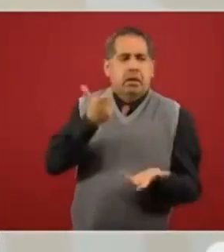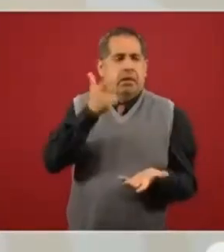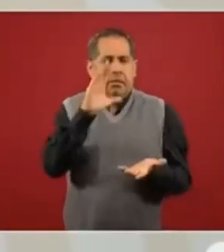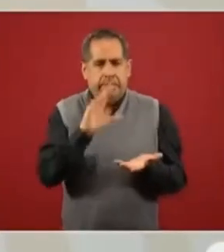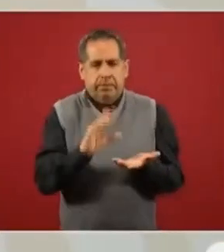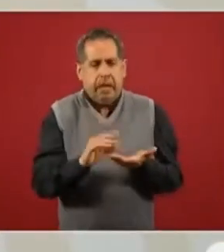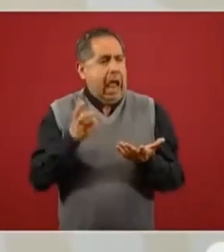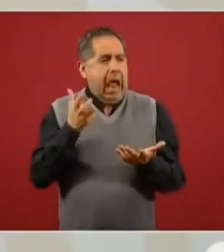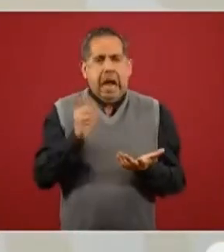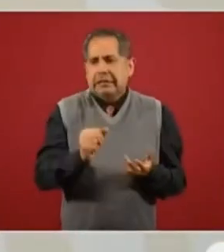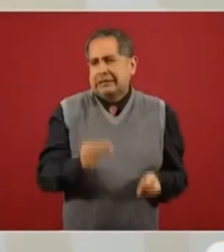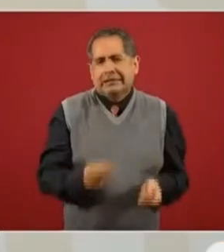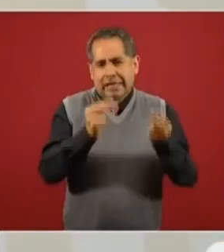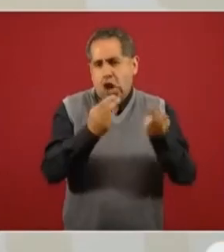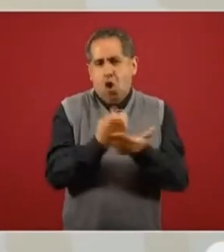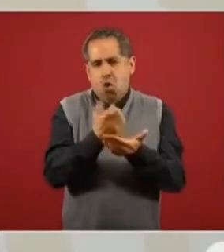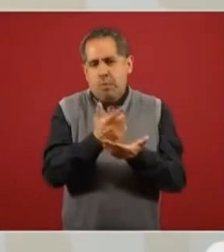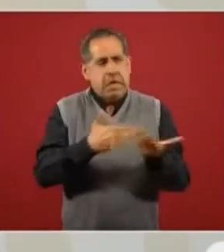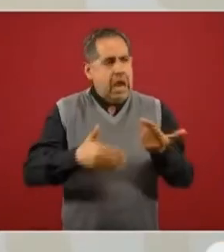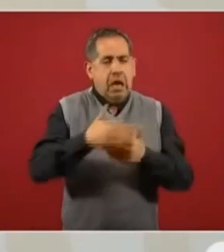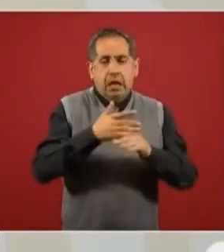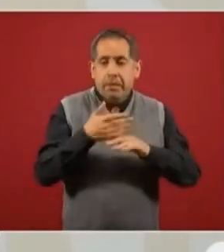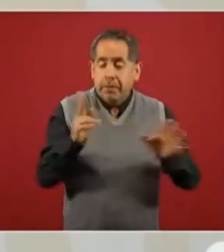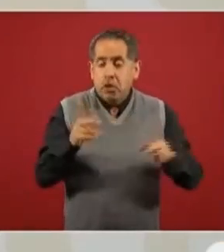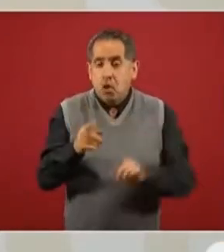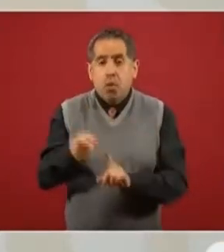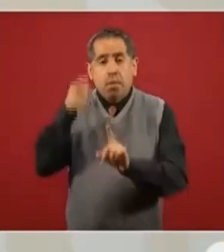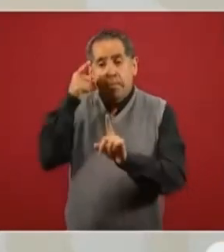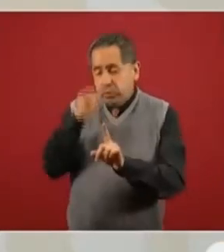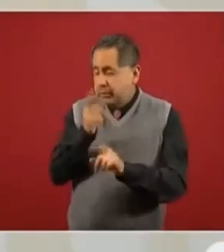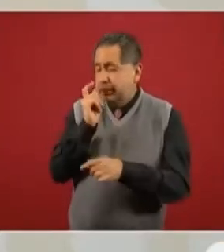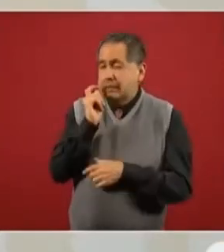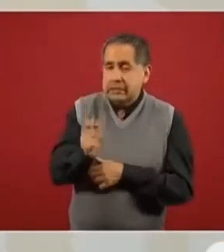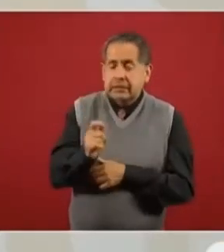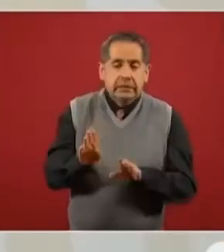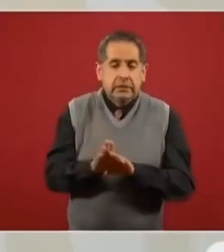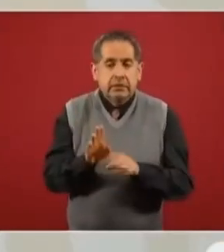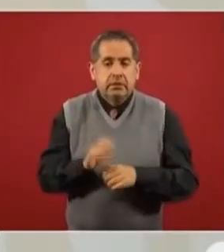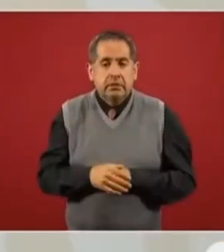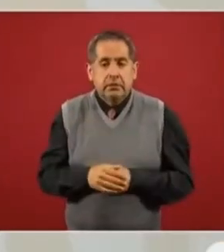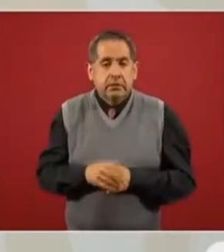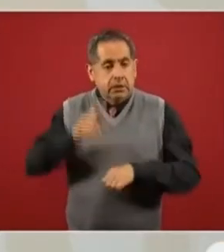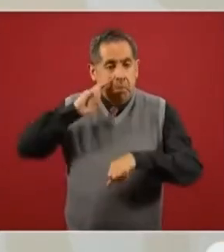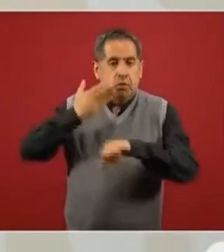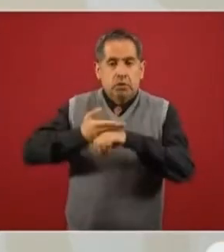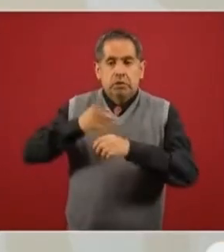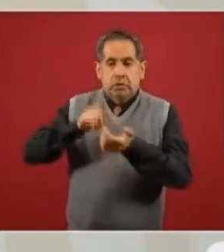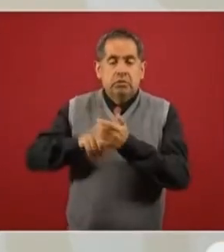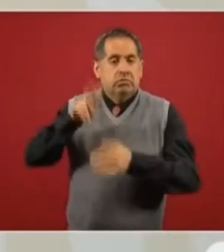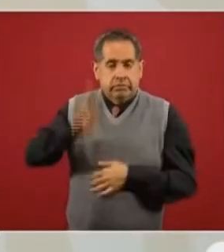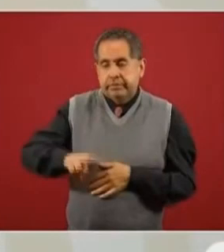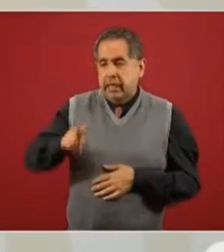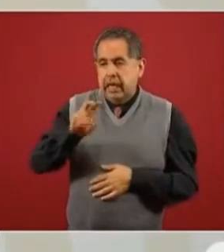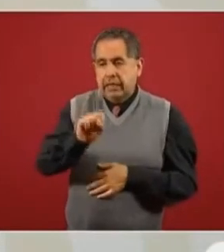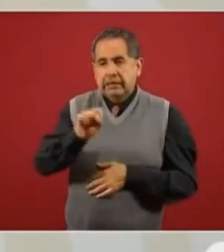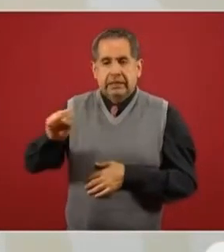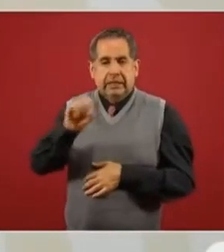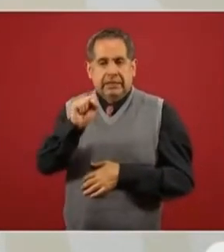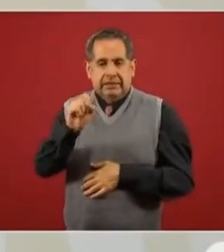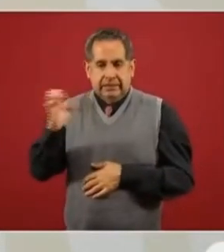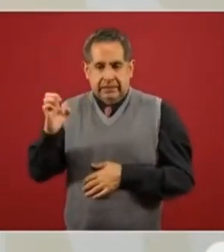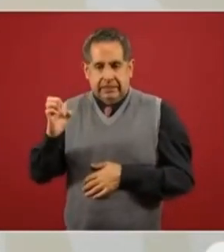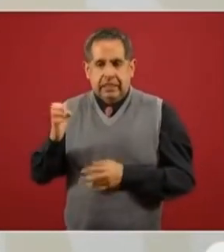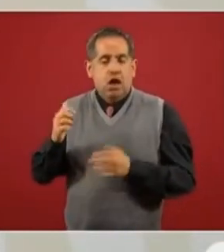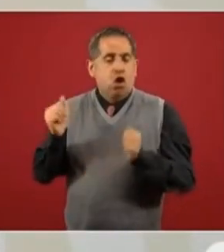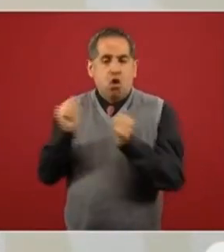parte de la dinámica económica, pero el punto límite es responsabilidad, efectivamente, de la Secretaría de Economía